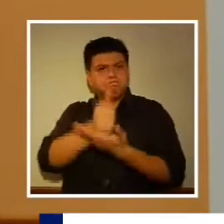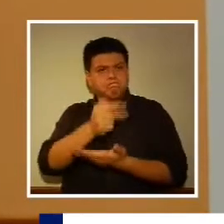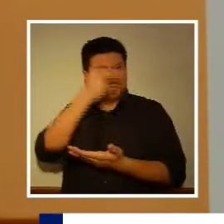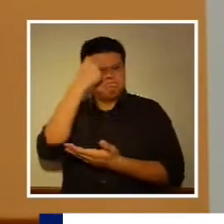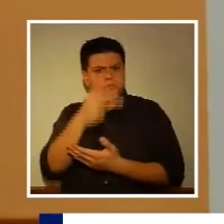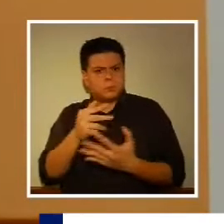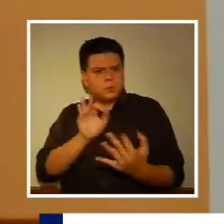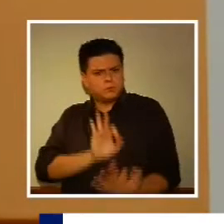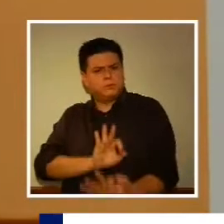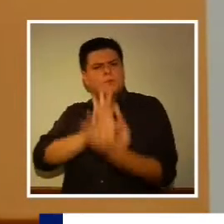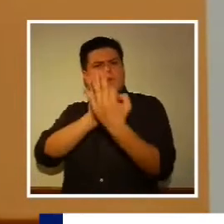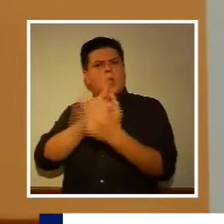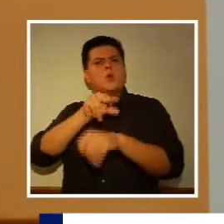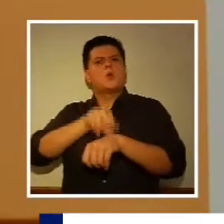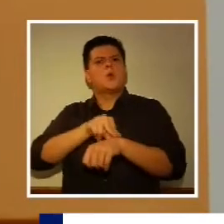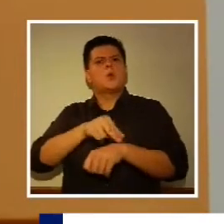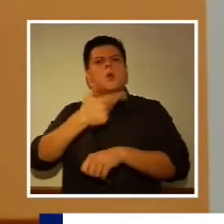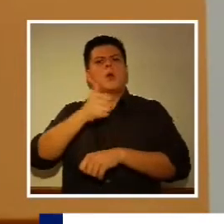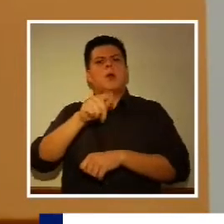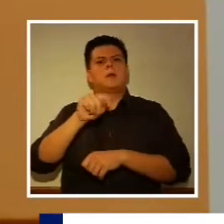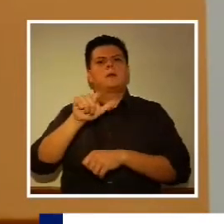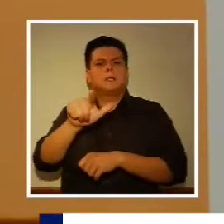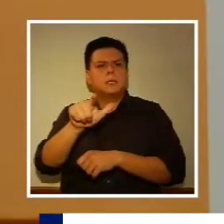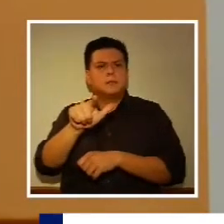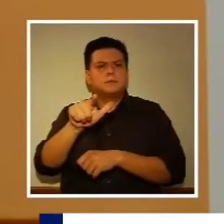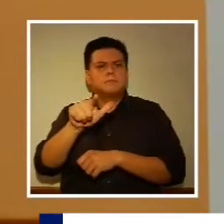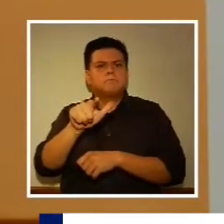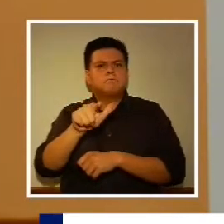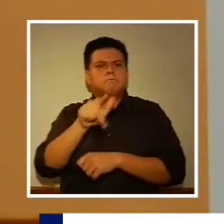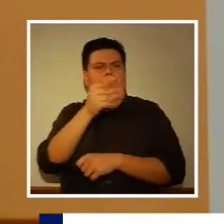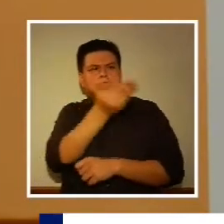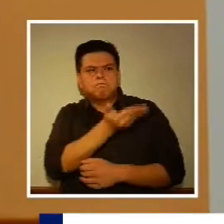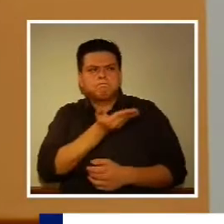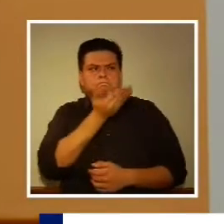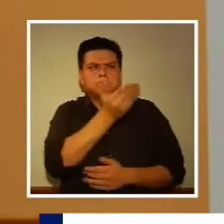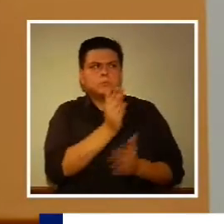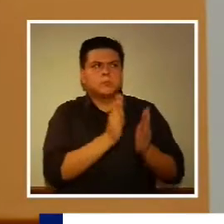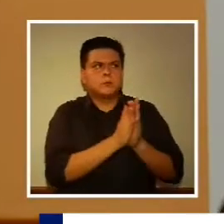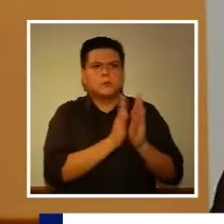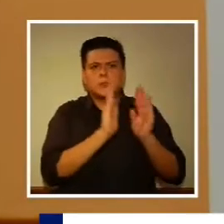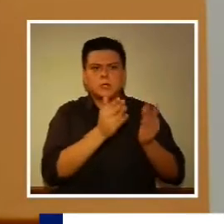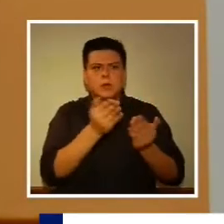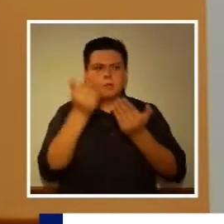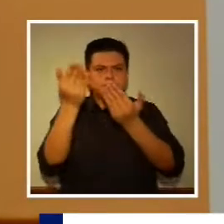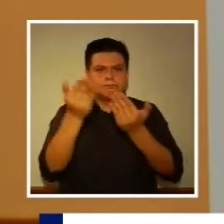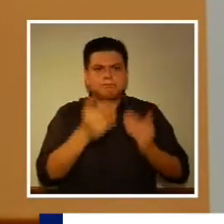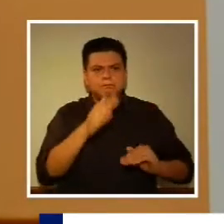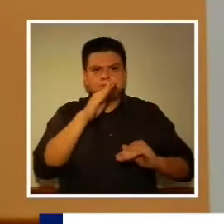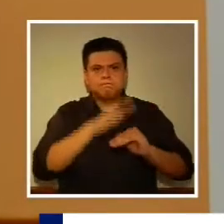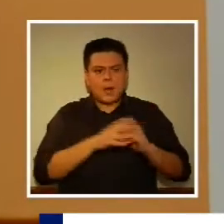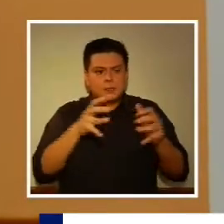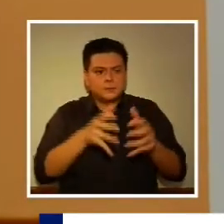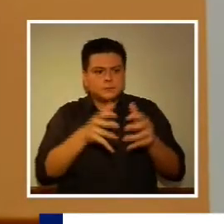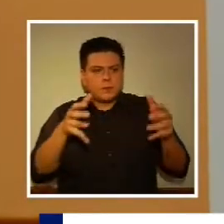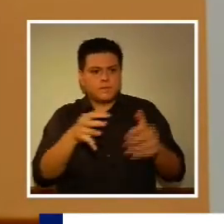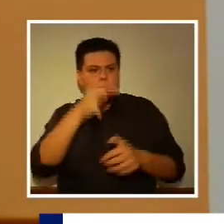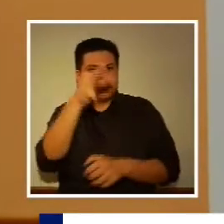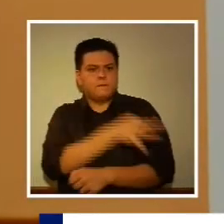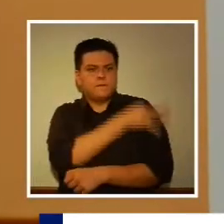Hugo López-Gatell para pedirle que lleguen lotes más grandes de vacunación